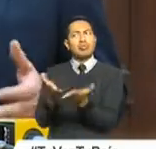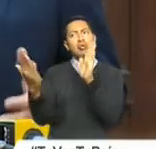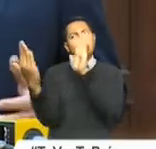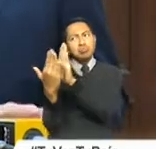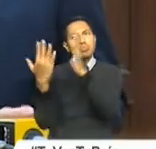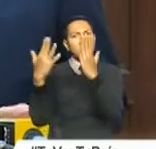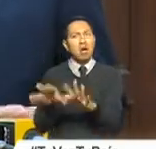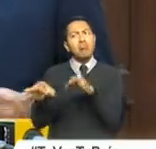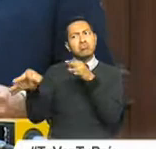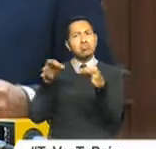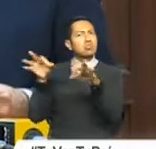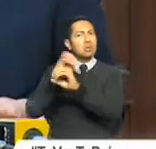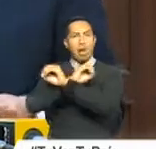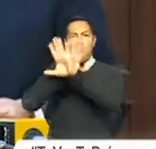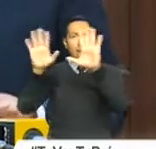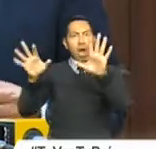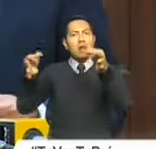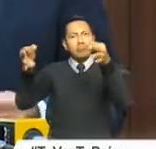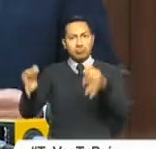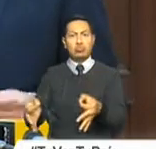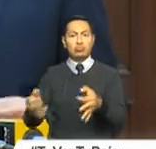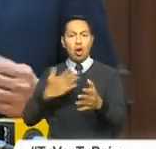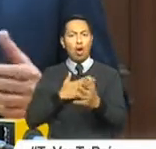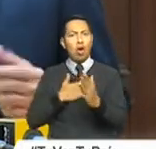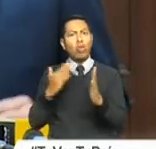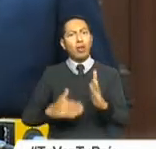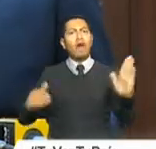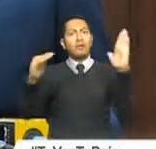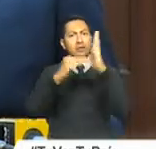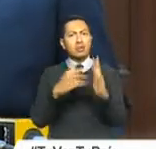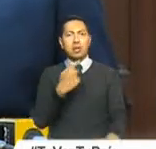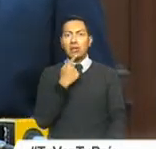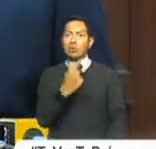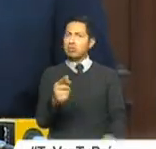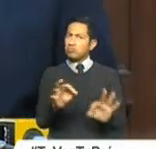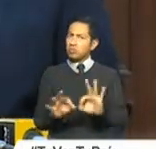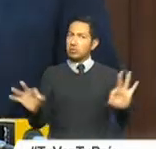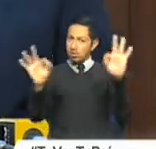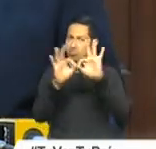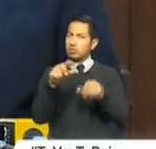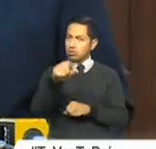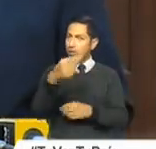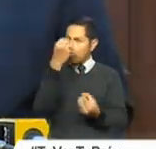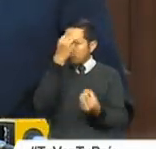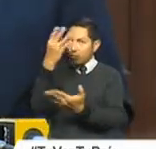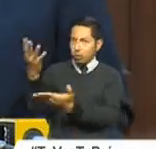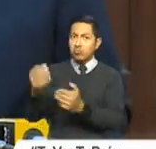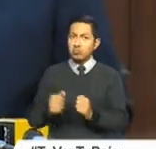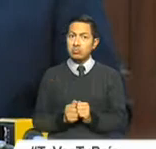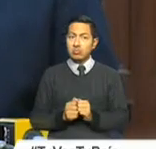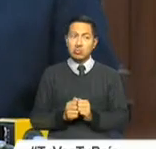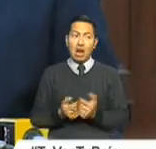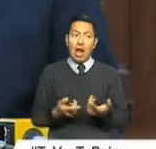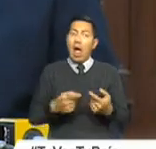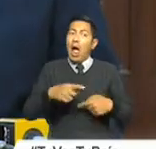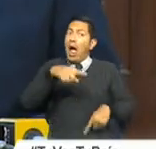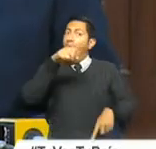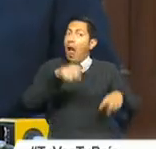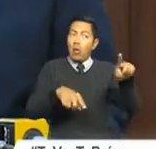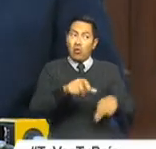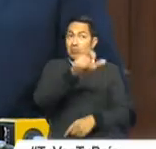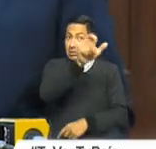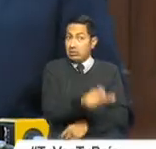repito nuevamente, pues creo que es importante que los medios de comunicación lo destaquen. Si alguien se ha tomado mi nombre en beneficio